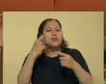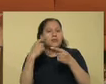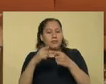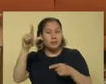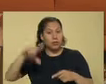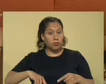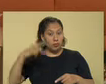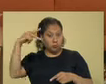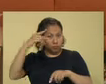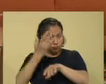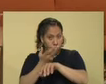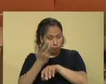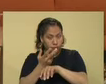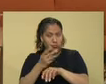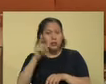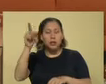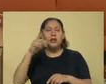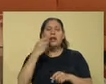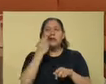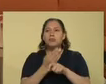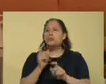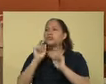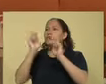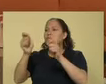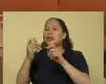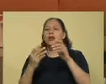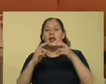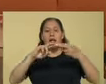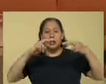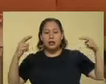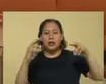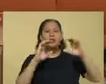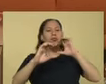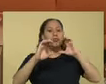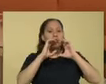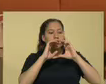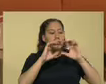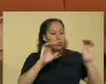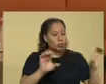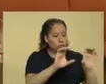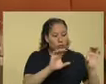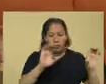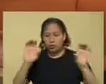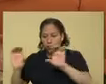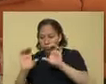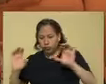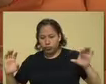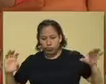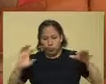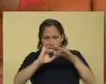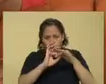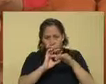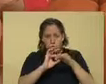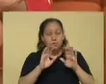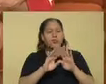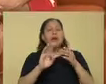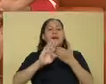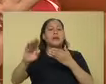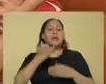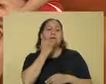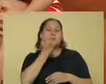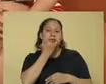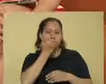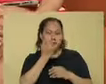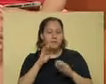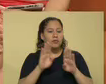los Estados Unidos encarga que se cree una red de comunicación entre computadoras que sea a prueba de errores, o más bien que